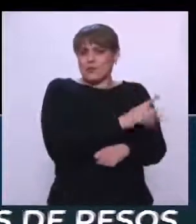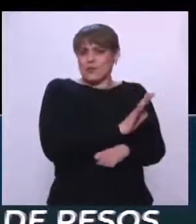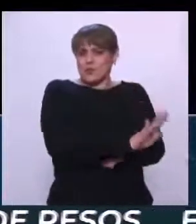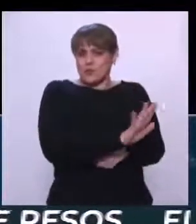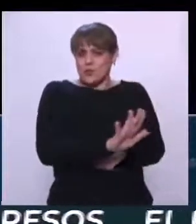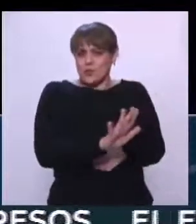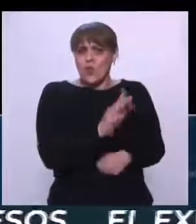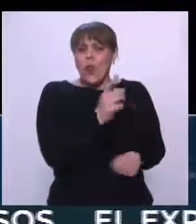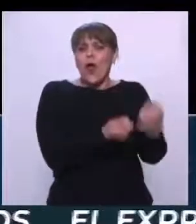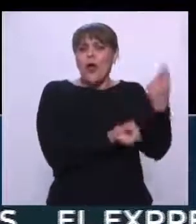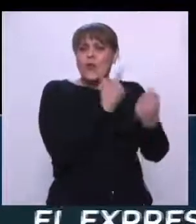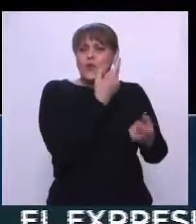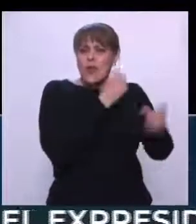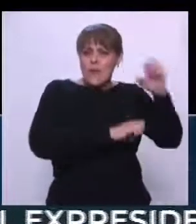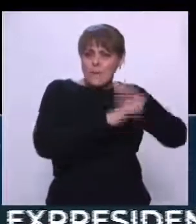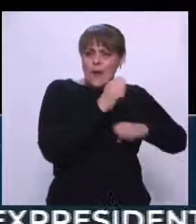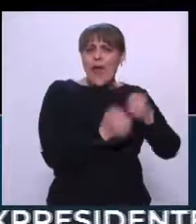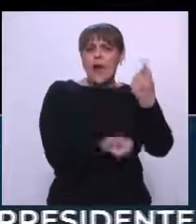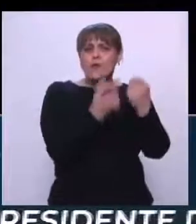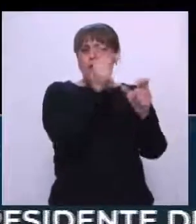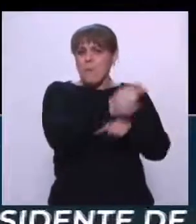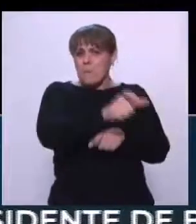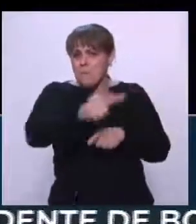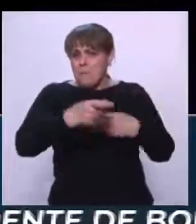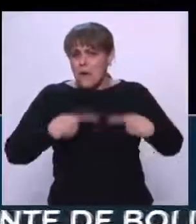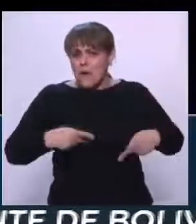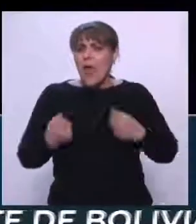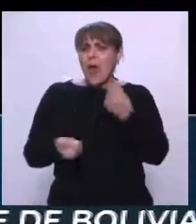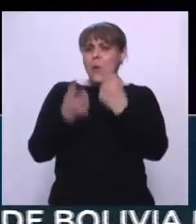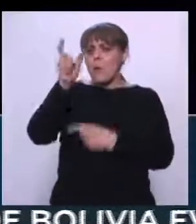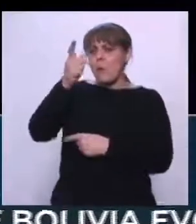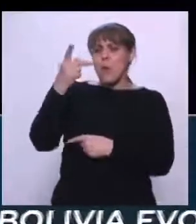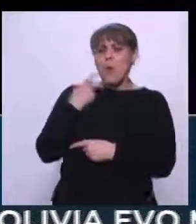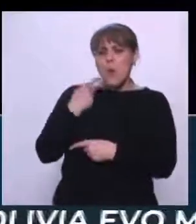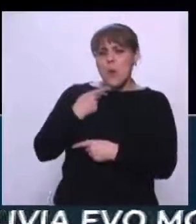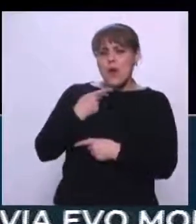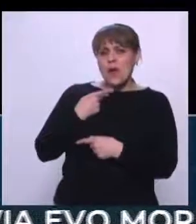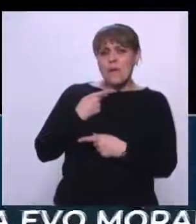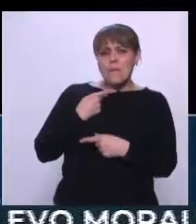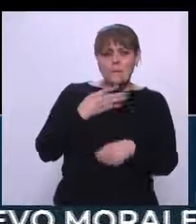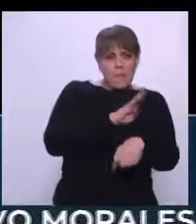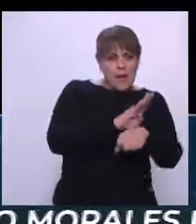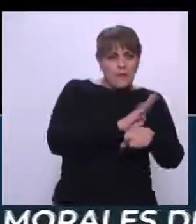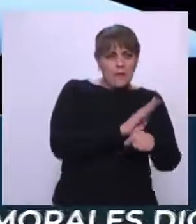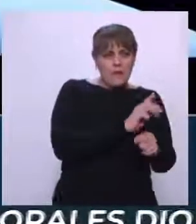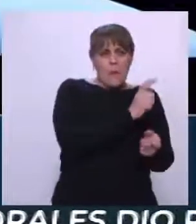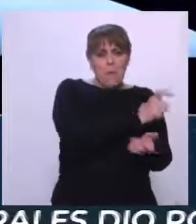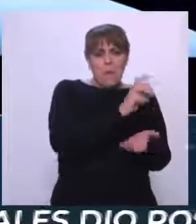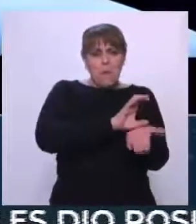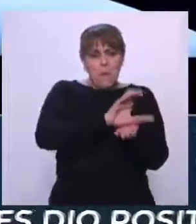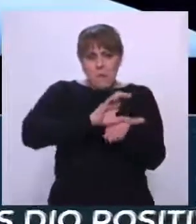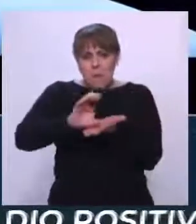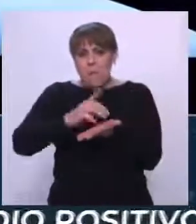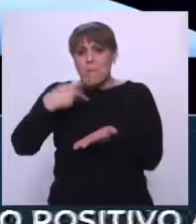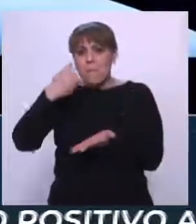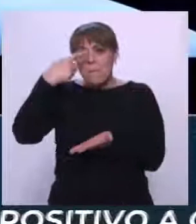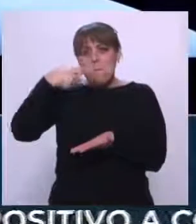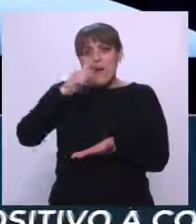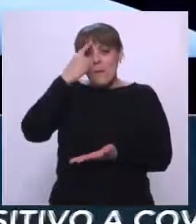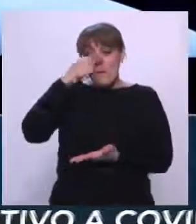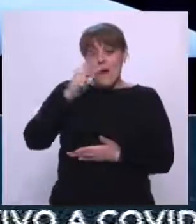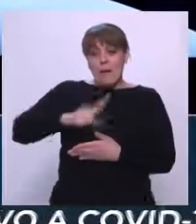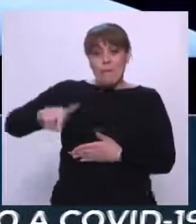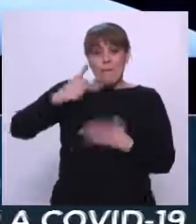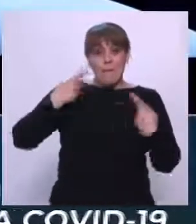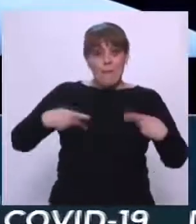a unas empresas, a unos personajes, a unos políticos, pero de nada, no hay nada para el beneficio de la población. Entonces